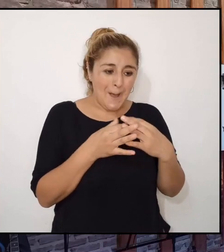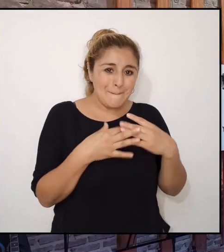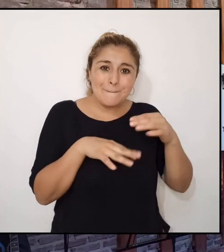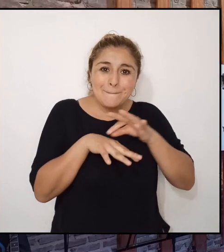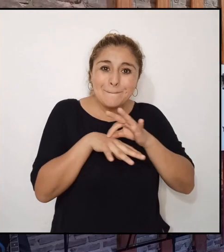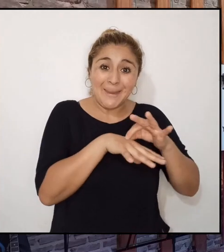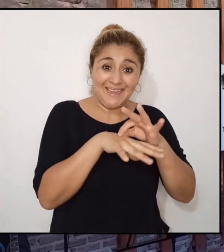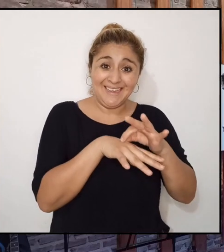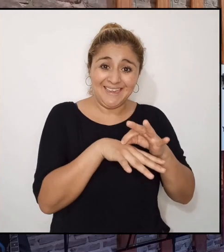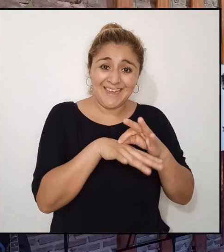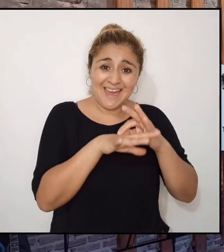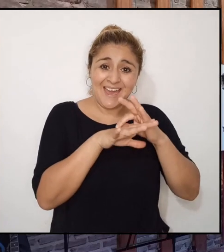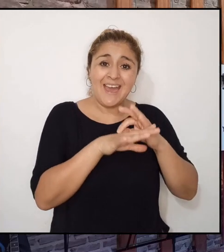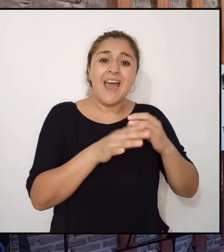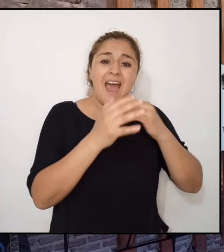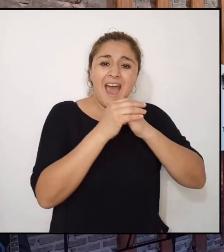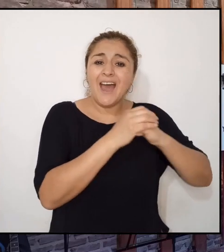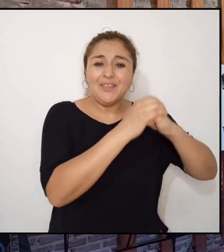el mensaje.